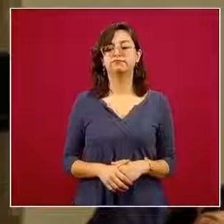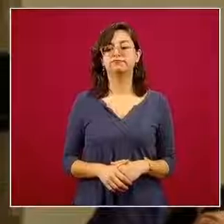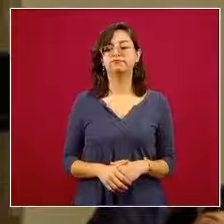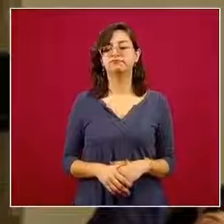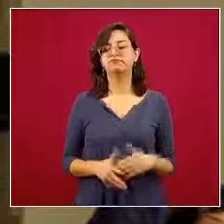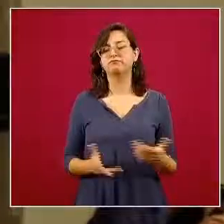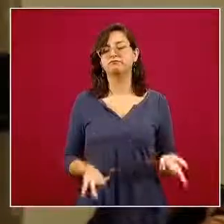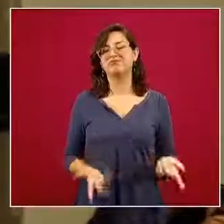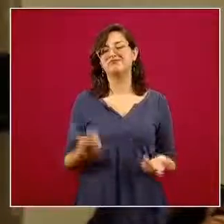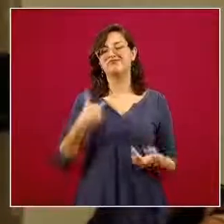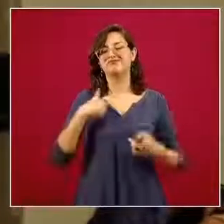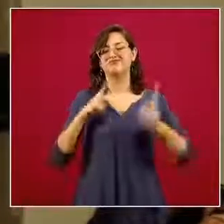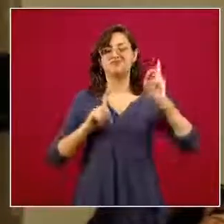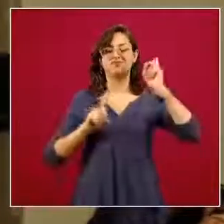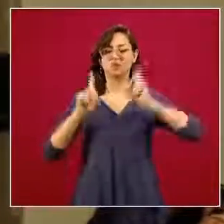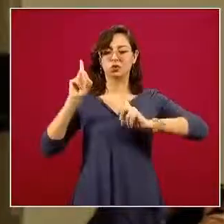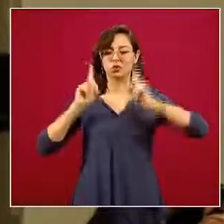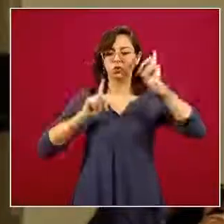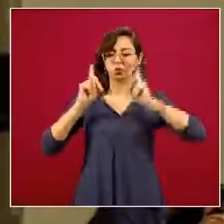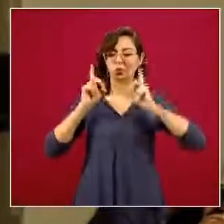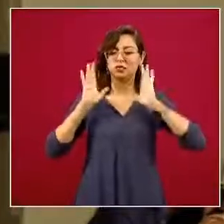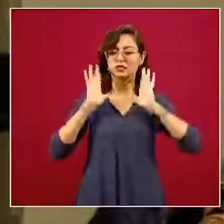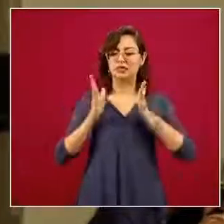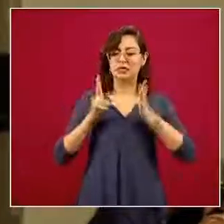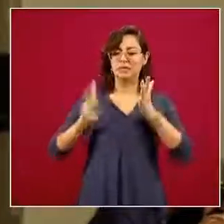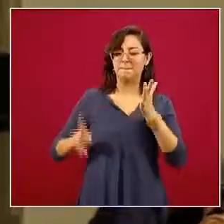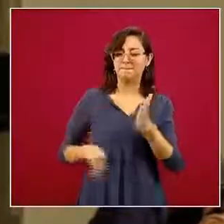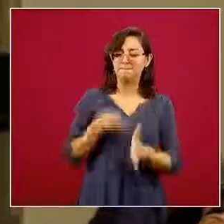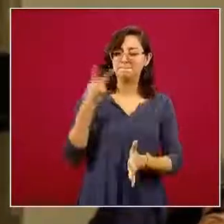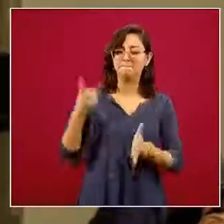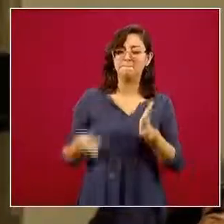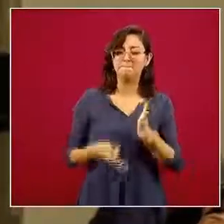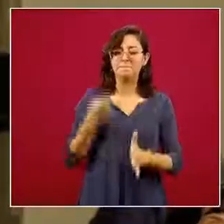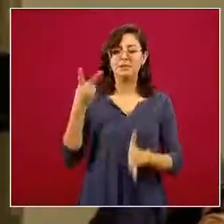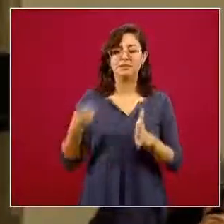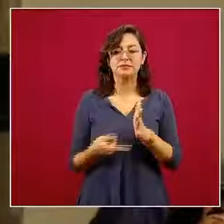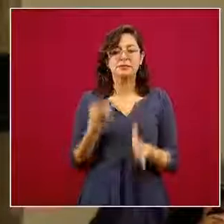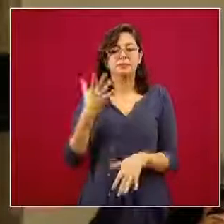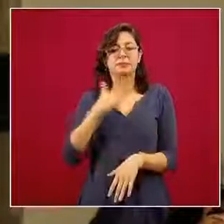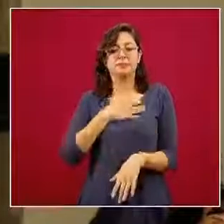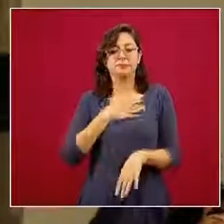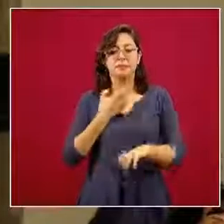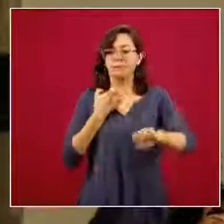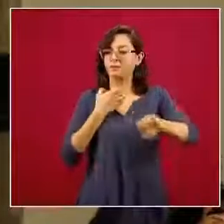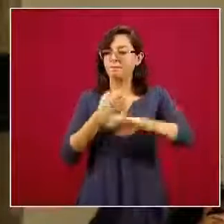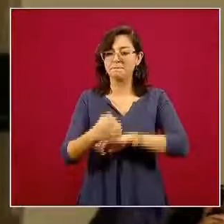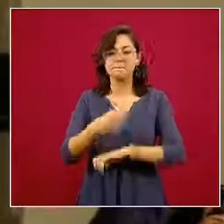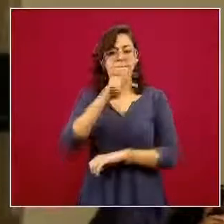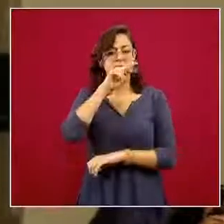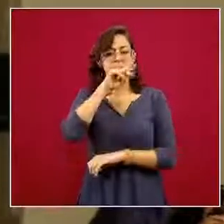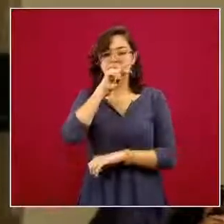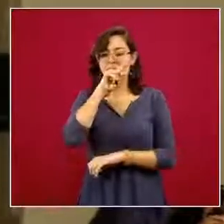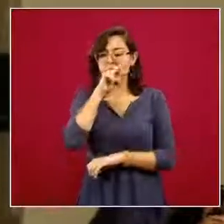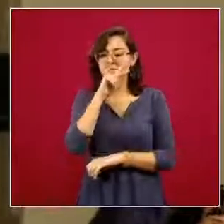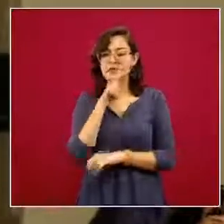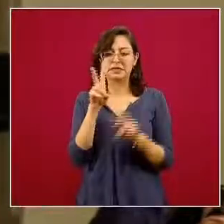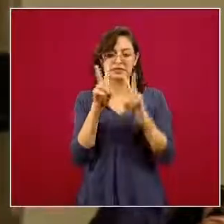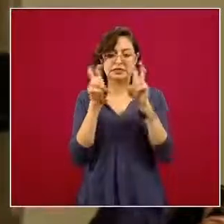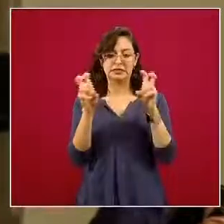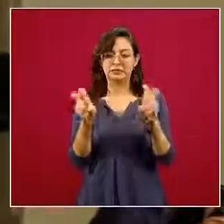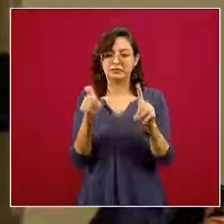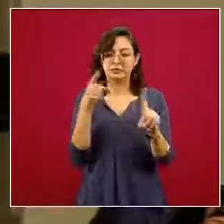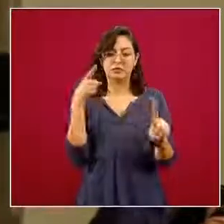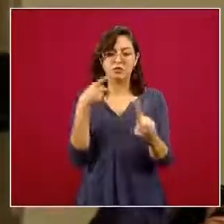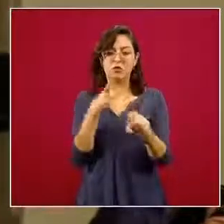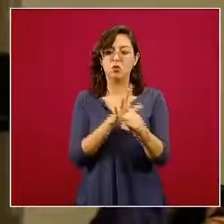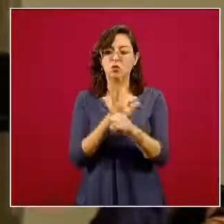inquietud es una inquietud que se le ha manifestado en varias ocasiones. Sin embargo, en mi estado tenemos una preocupación particular sobre el tema.